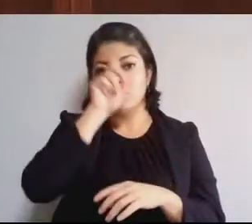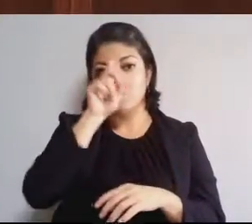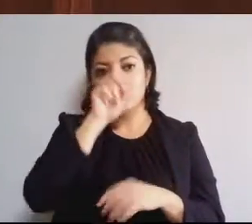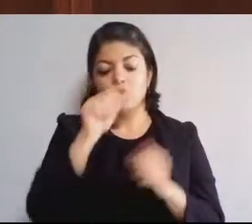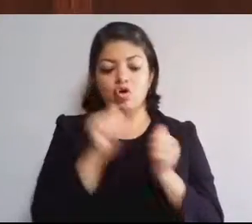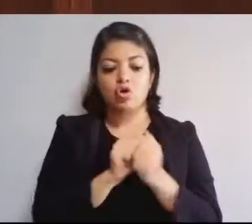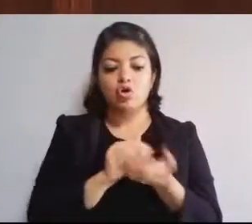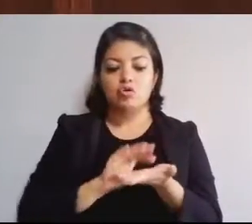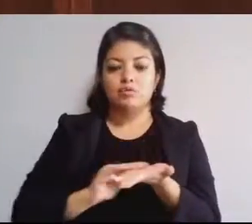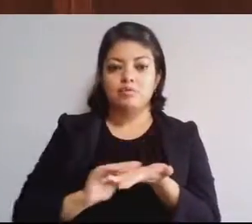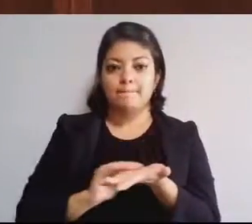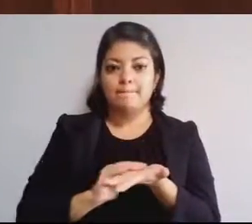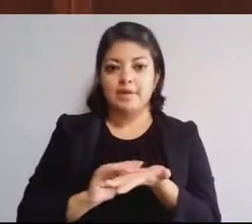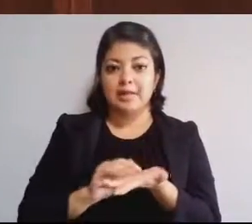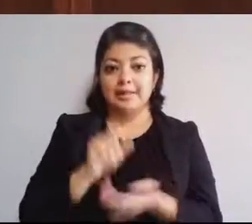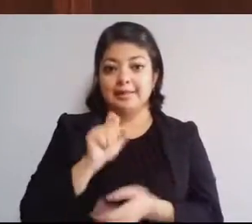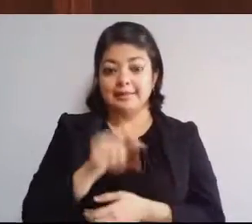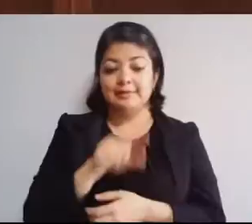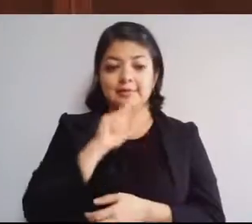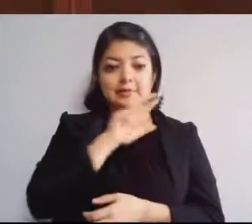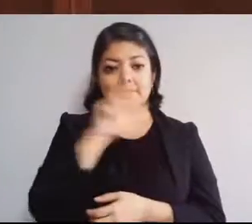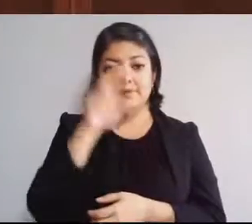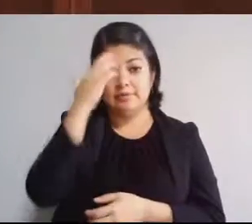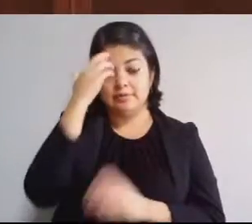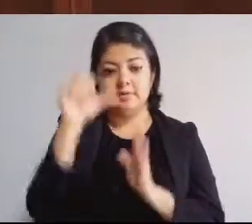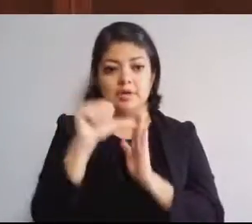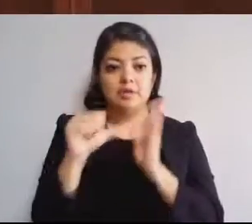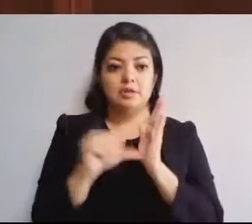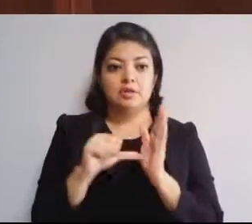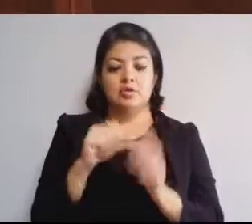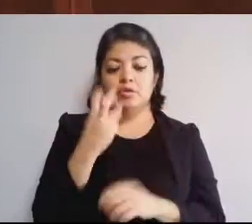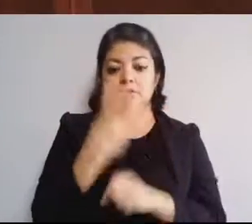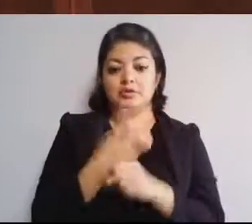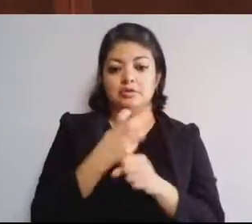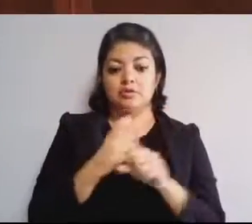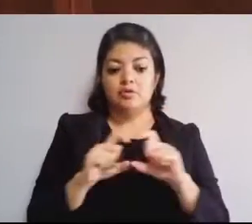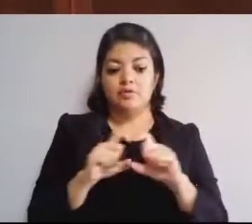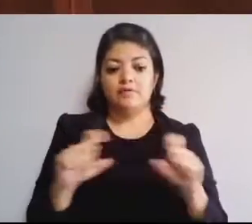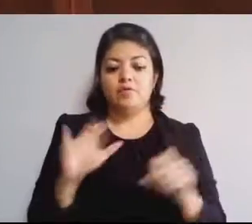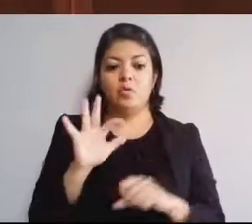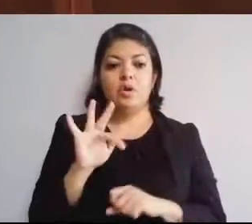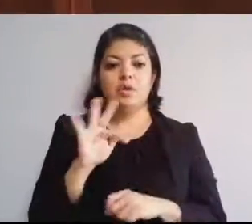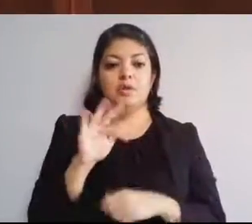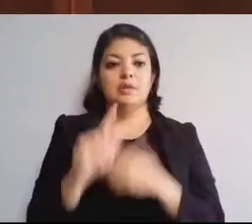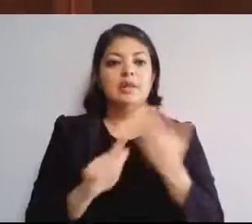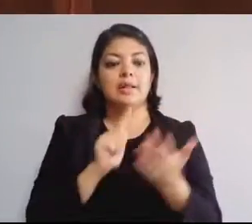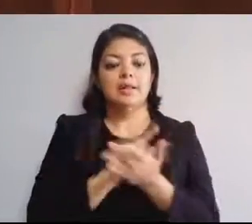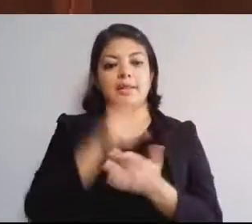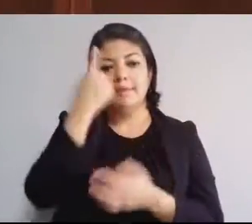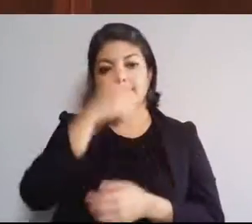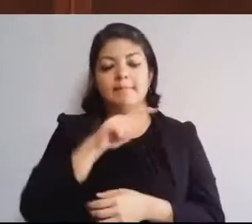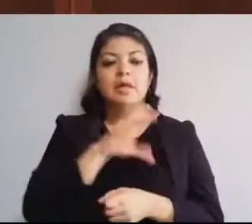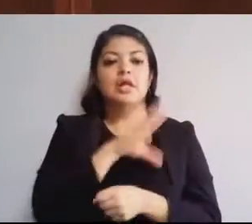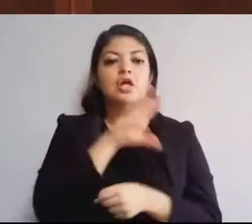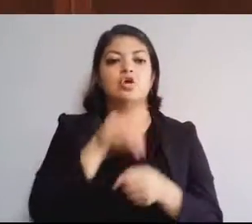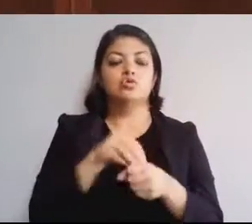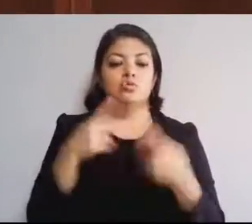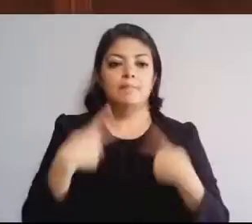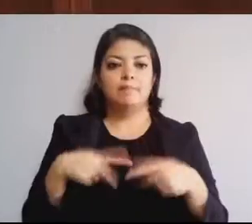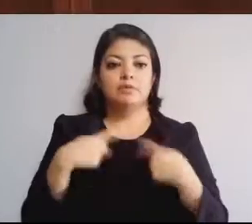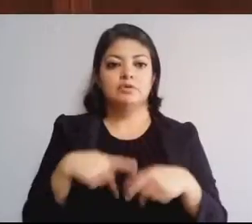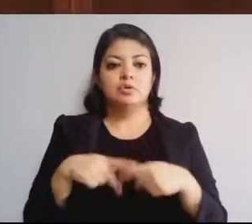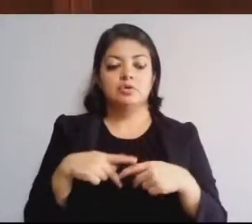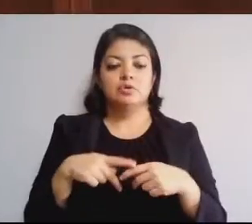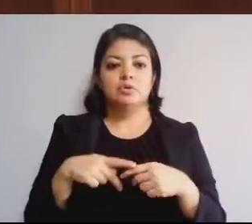braille, mismo que está reconocido en el artículo 3, fracción 40 de la Ley para la Inclusión de las Personas